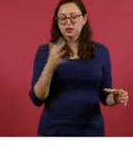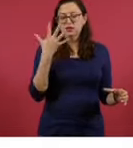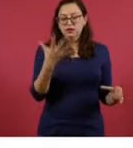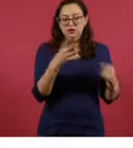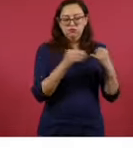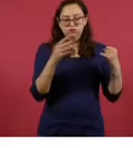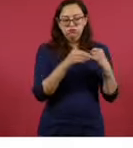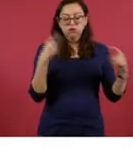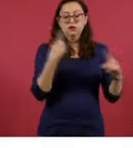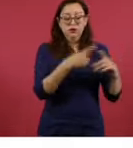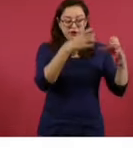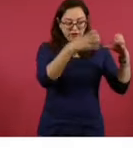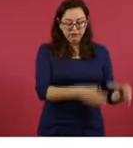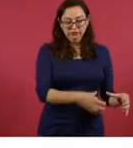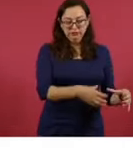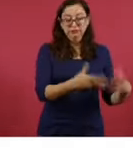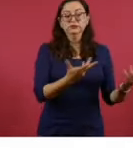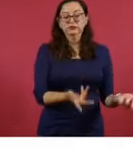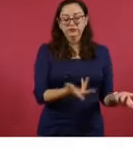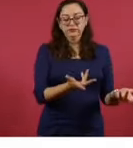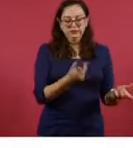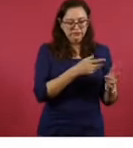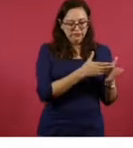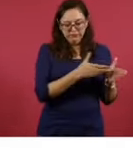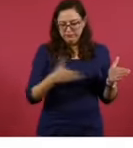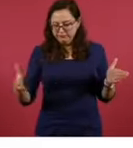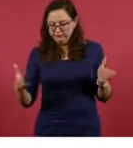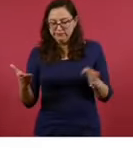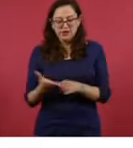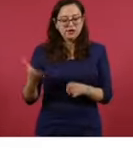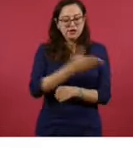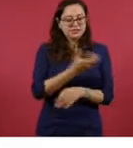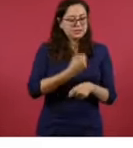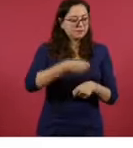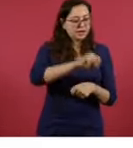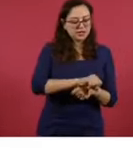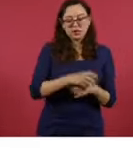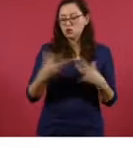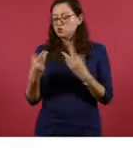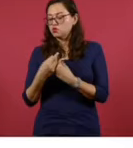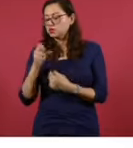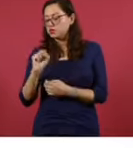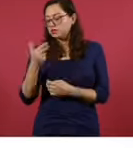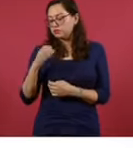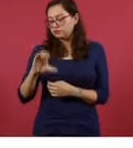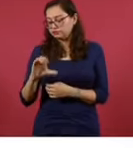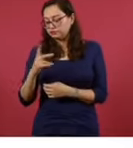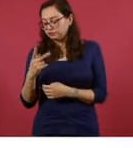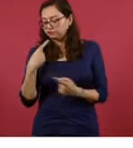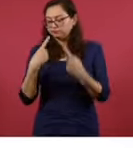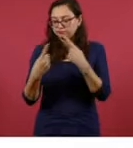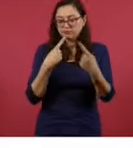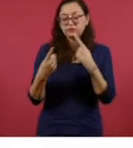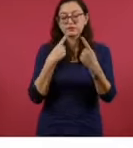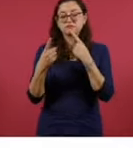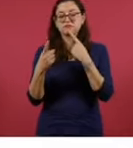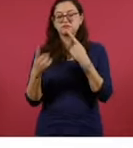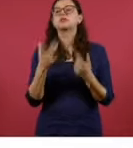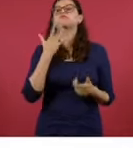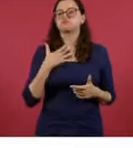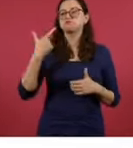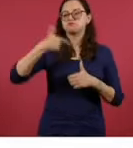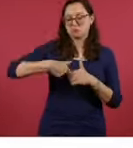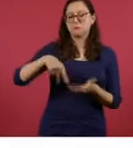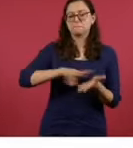76 dólares con 45 centavos por barril, y como consecuencia de los resultados de la semana pasada, junto con la Secretaría de Hacienda, propone para esta semana los incentivos fiscales únicamente